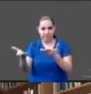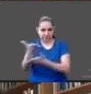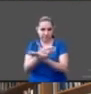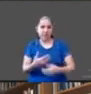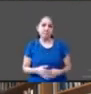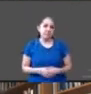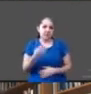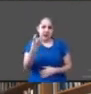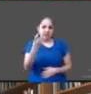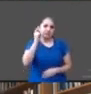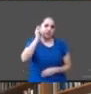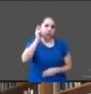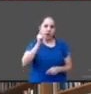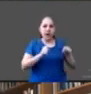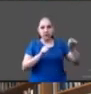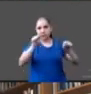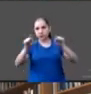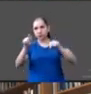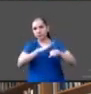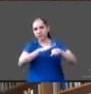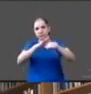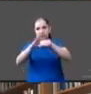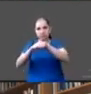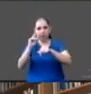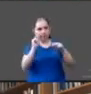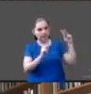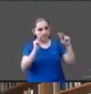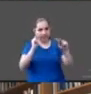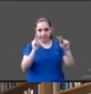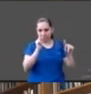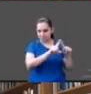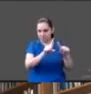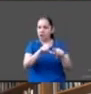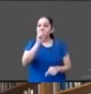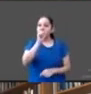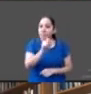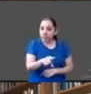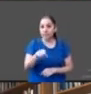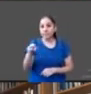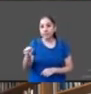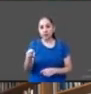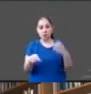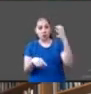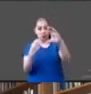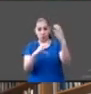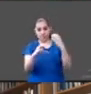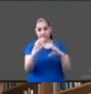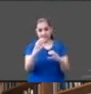estas vistas, estas interacciones y también los comentarios que nos han ayudado a tener mucha